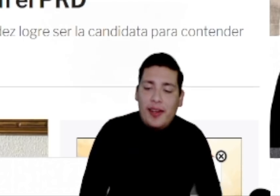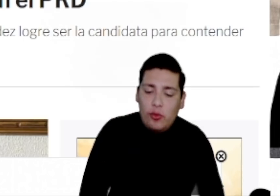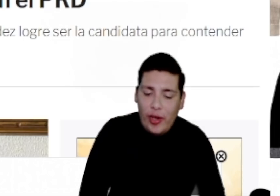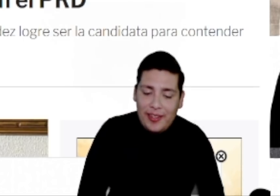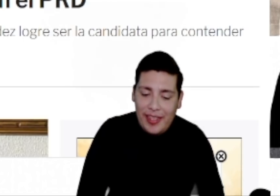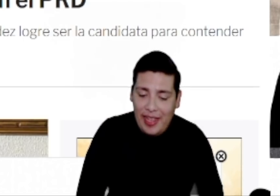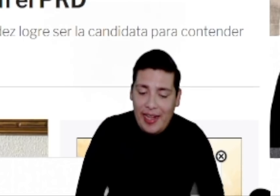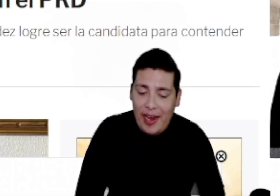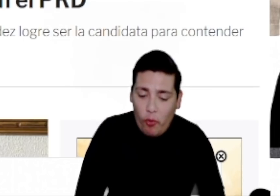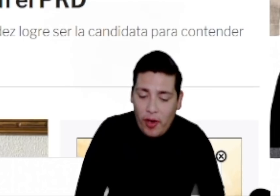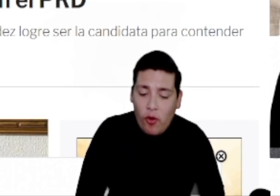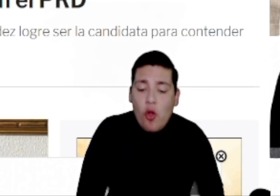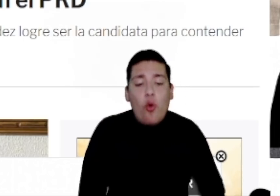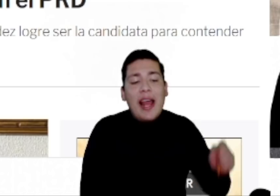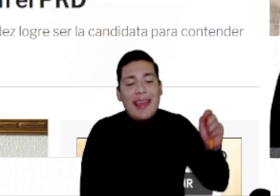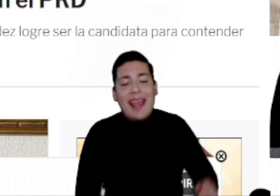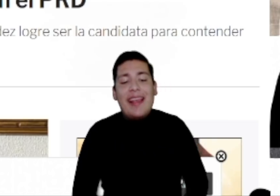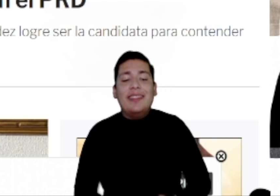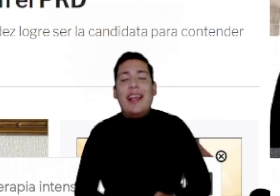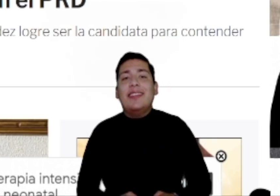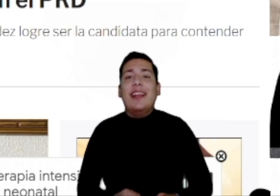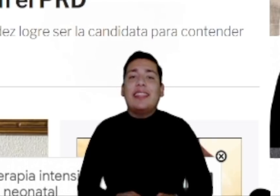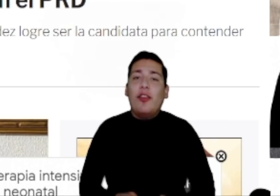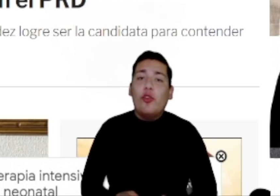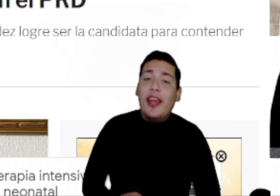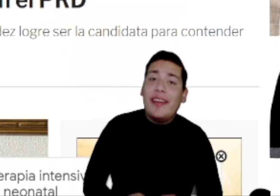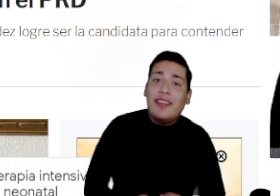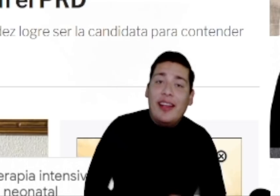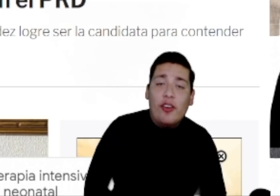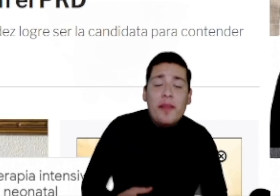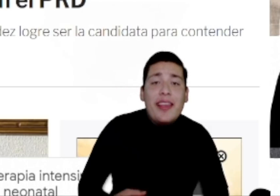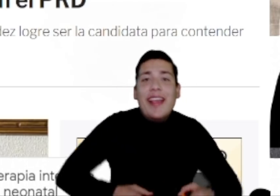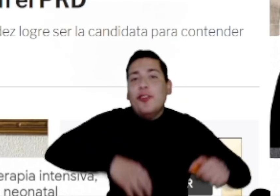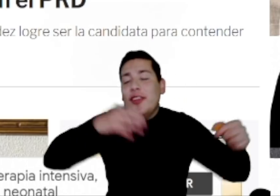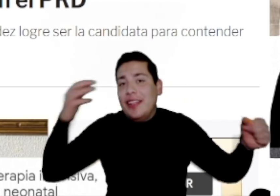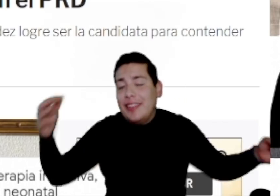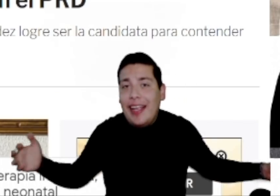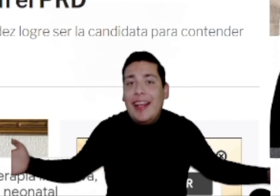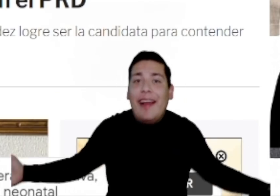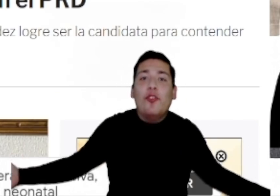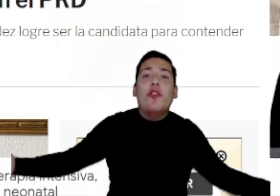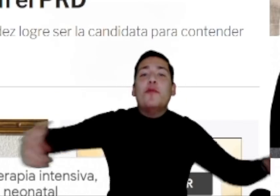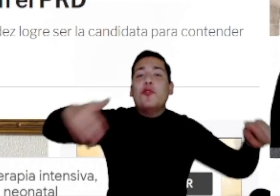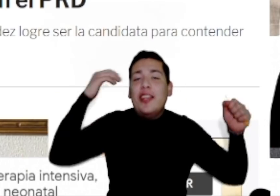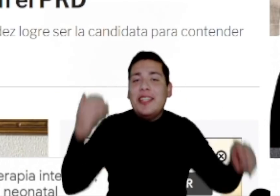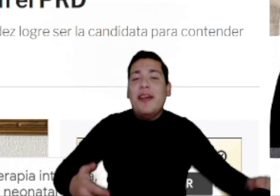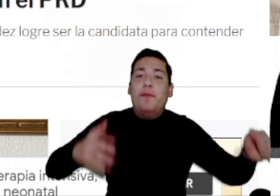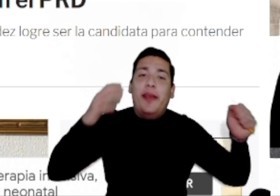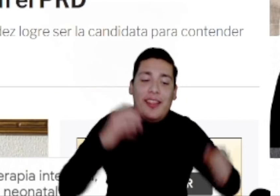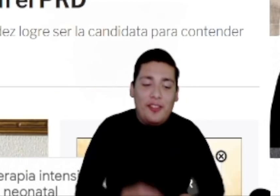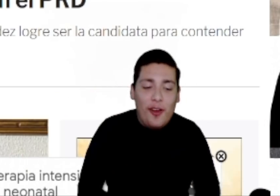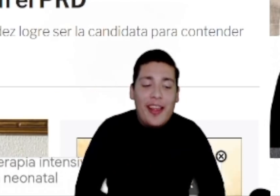las gubernaturas que están en juego. Una de ellas es el estado de Quintana Roo, y es donde se está generando